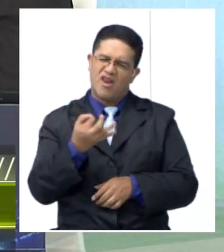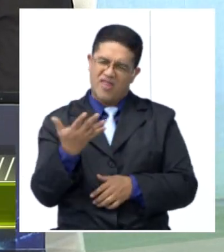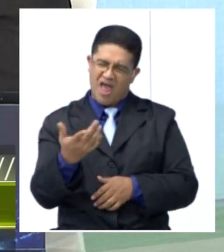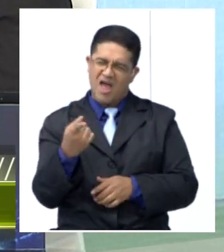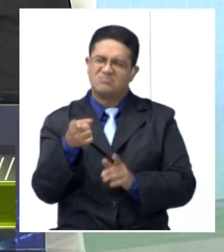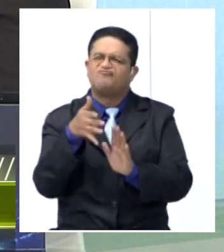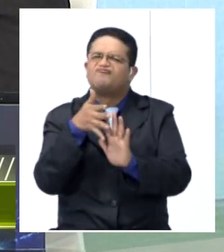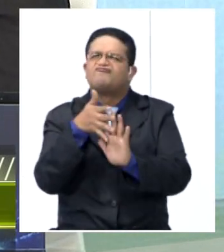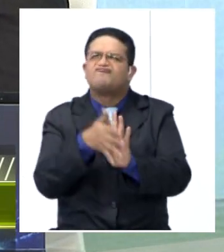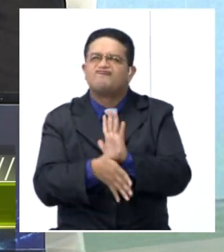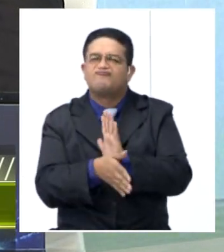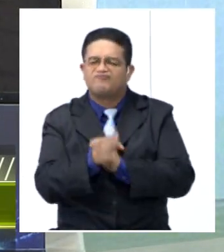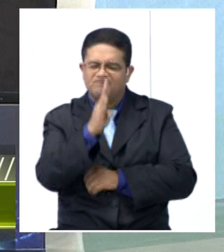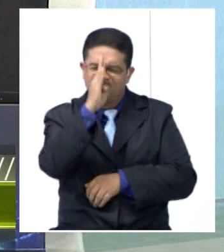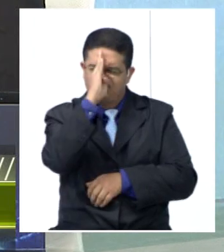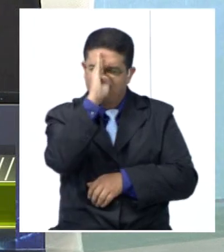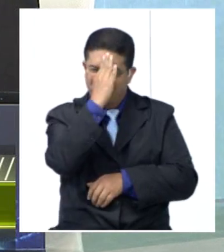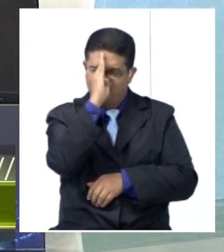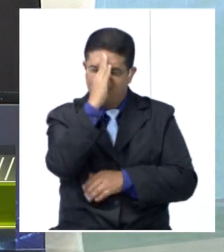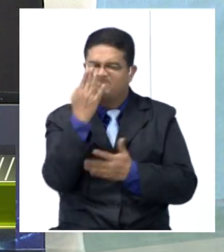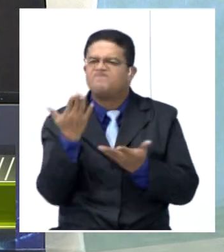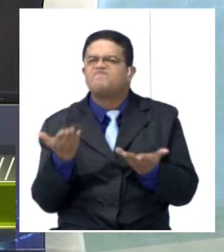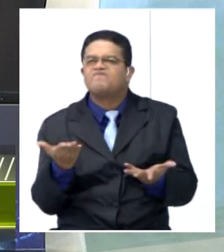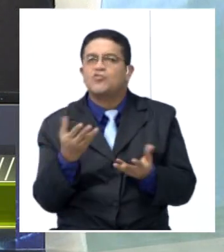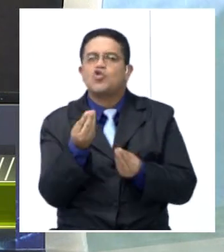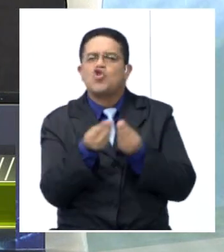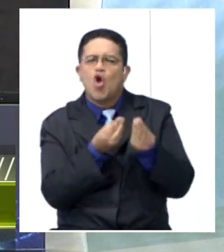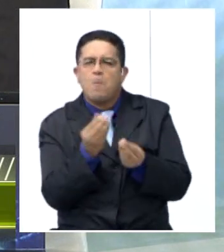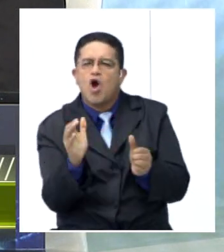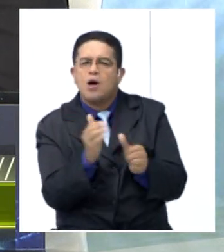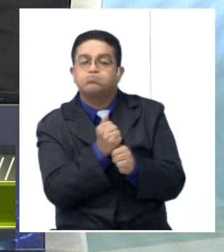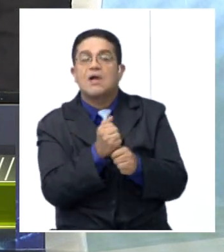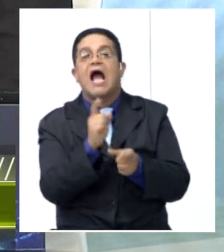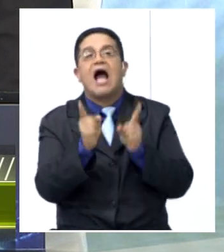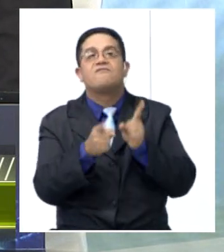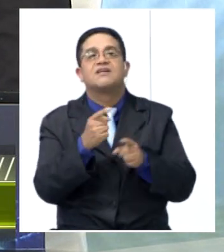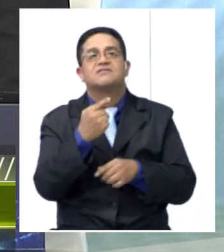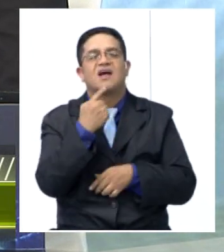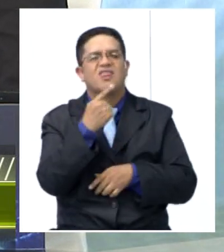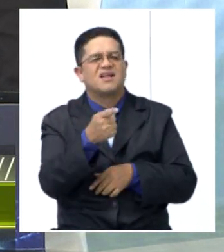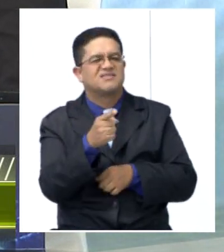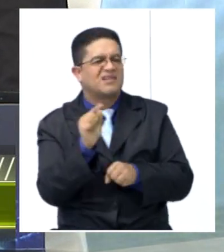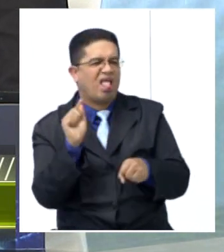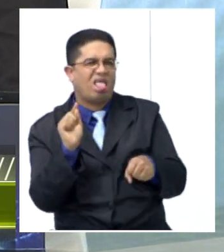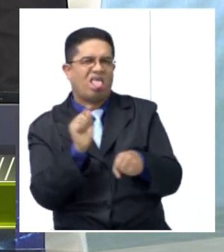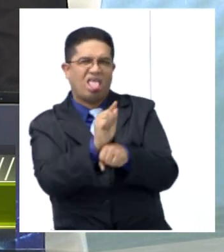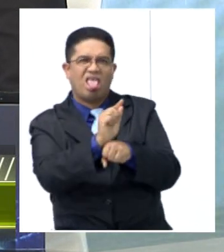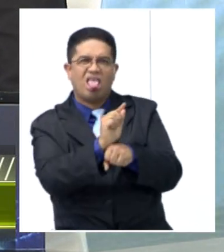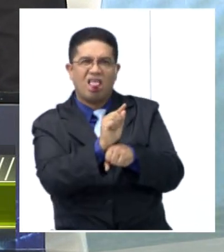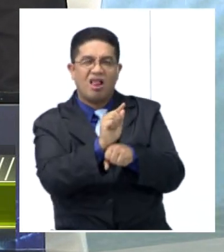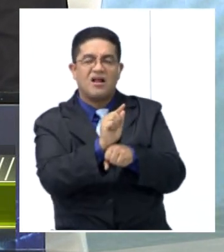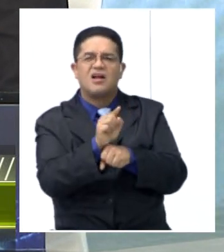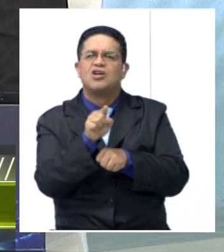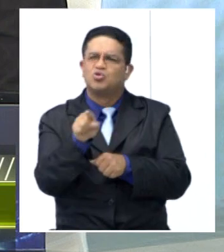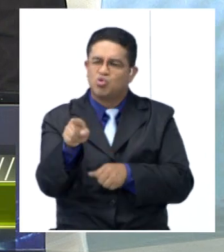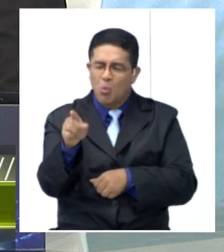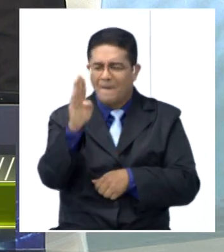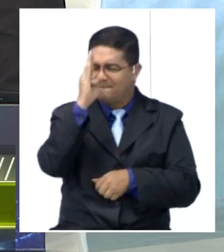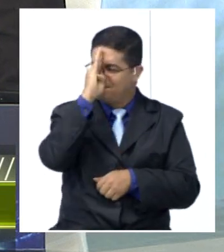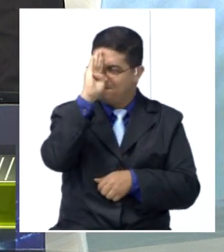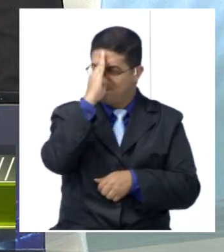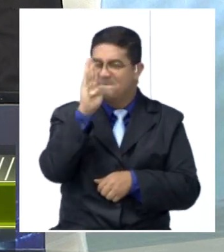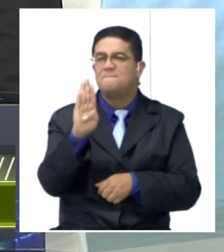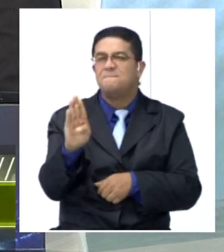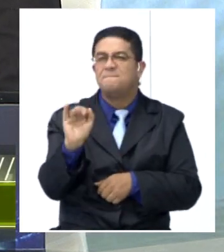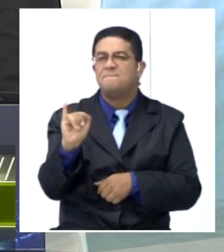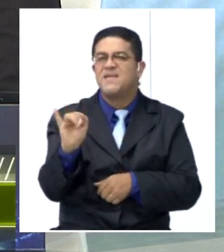real del trastorno bipolar Sí. y cómo diferenciarlo, porque a veces escuchamos con mucha frecuencia decirle a alguna otra persona si eres bipolar o